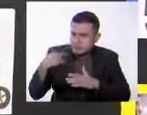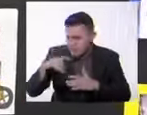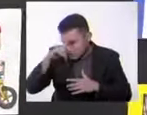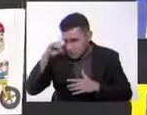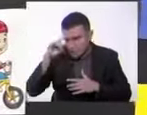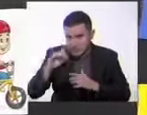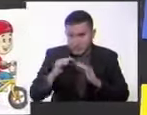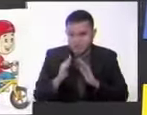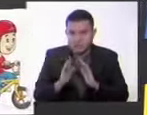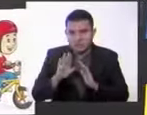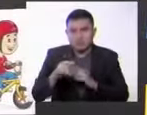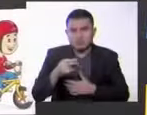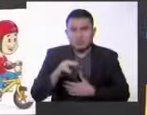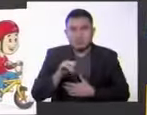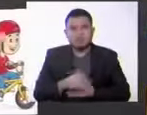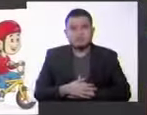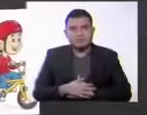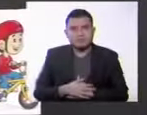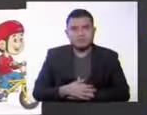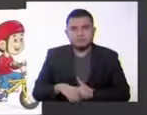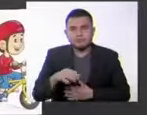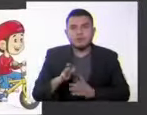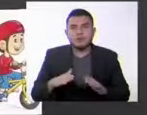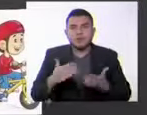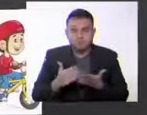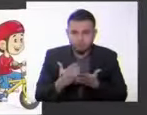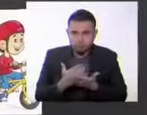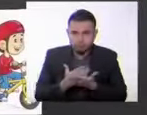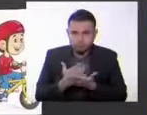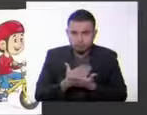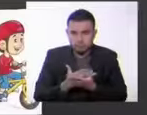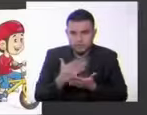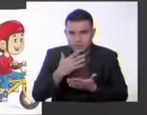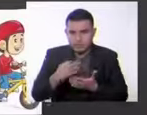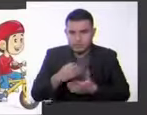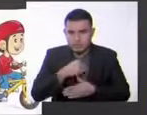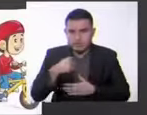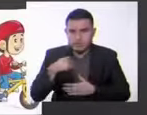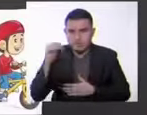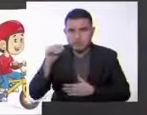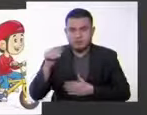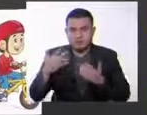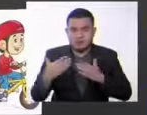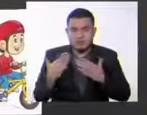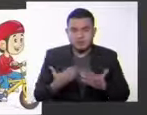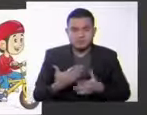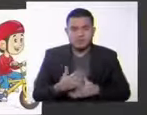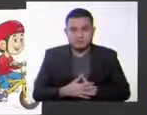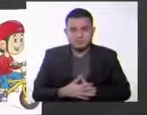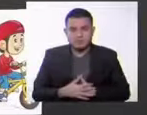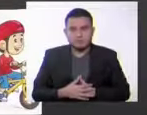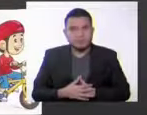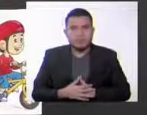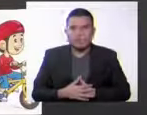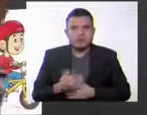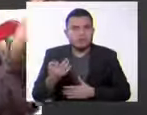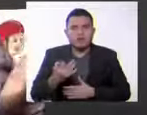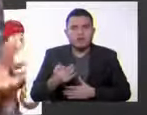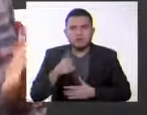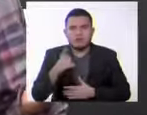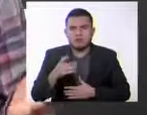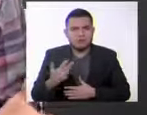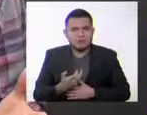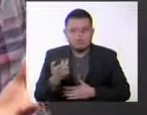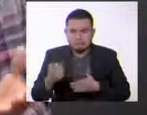sus guías, ¿no? Las guías para estudiantes que el ministerio ha entregado. Por lo tanto, no es necesario que ustedes apunten todo